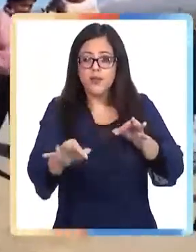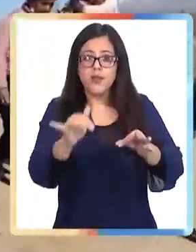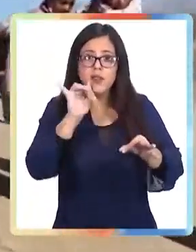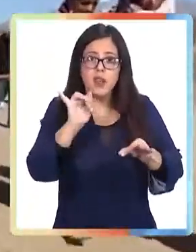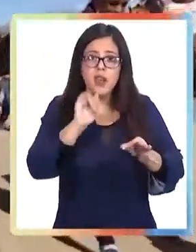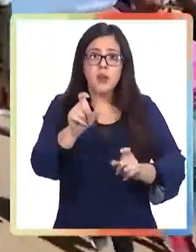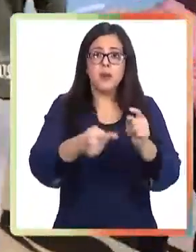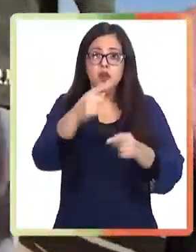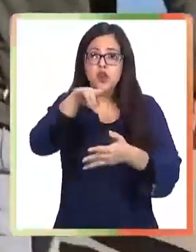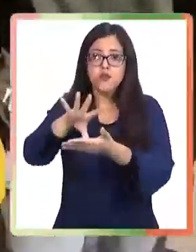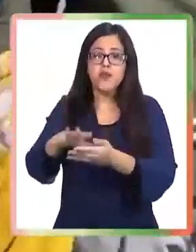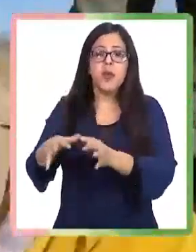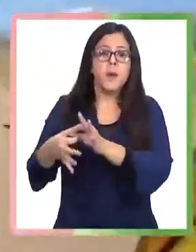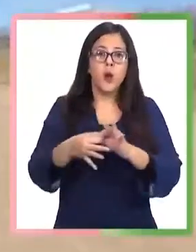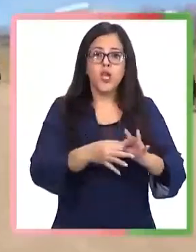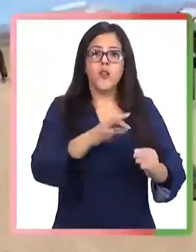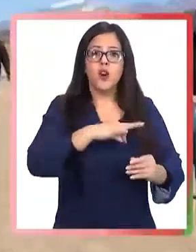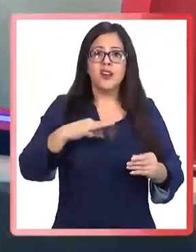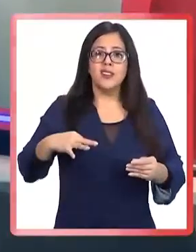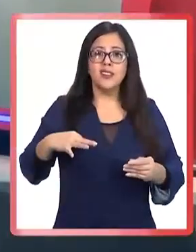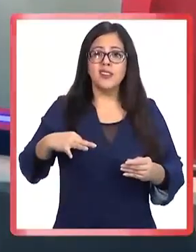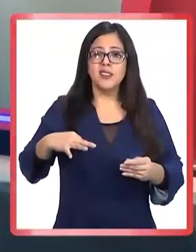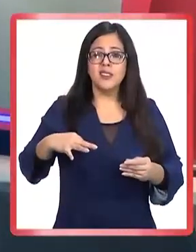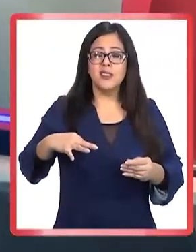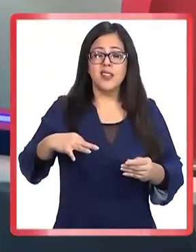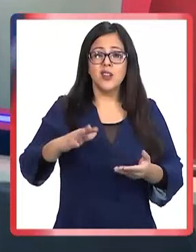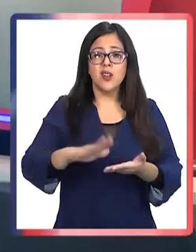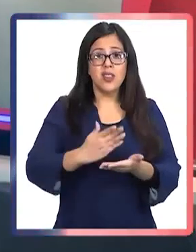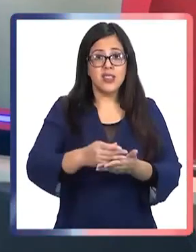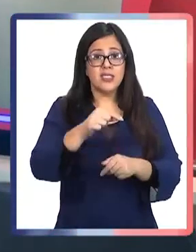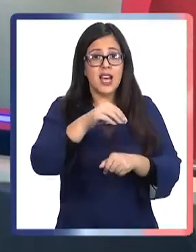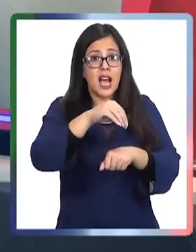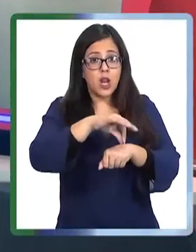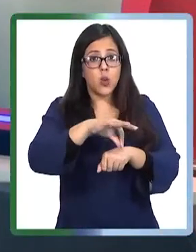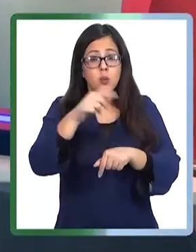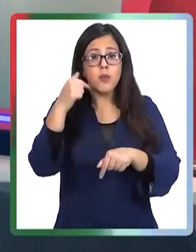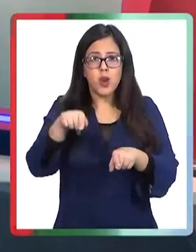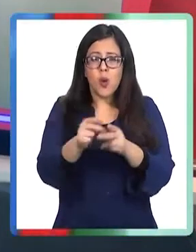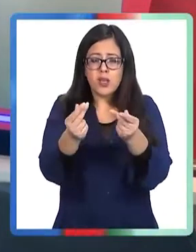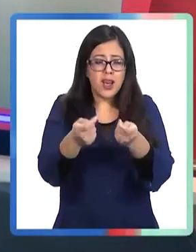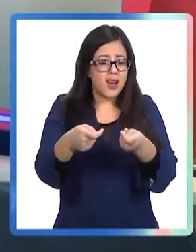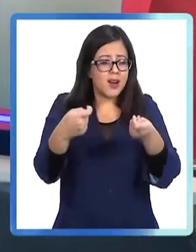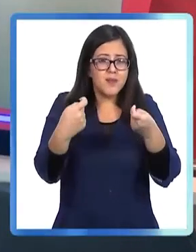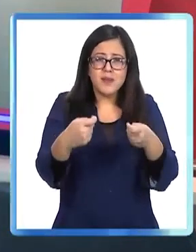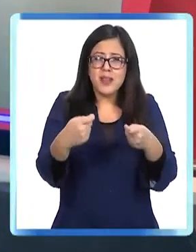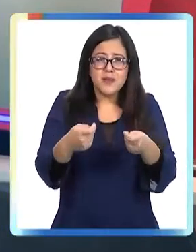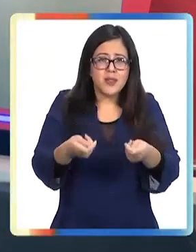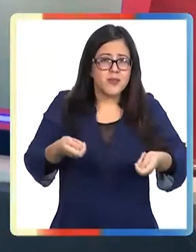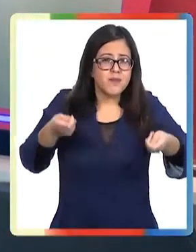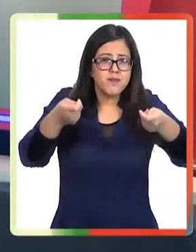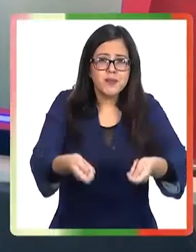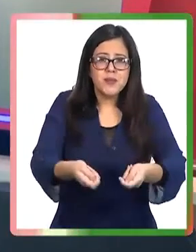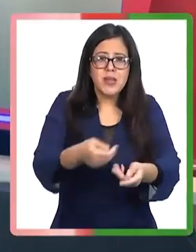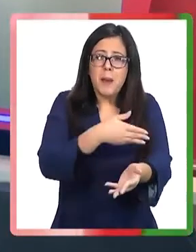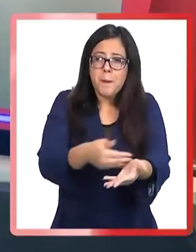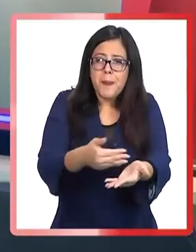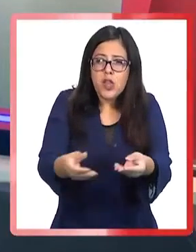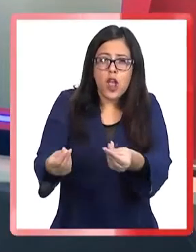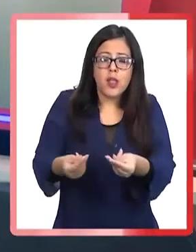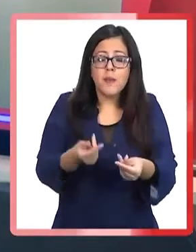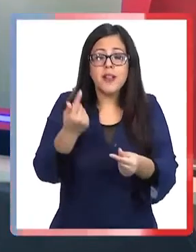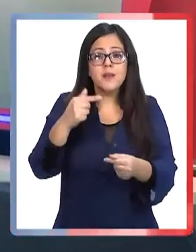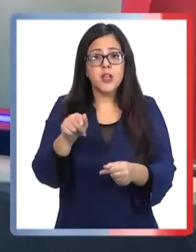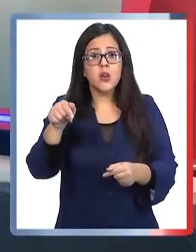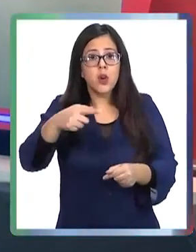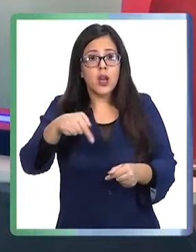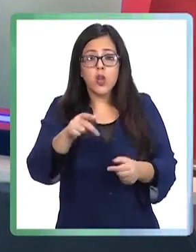a migrantes a través de la Seremía de Salud, lo cual significa desembolso de recursos millonarios, de miles de millones de pesos. Pero no